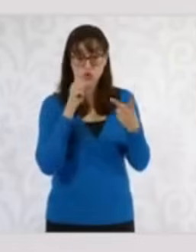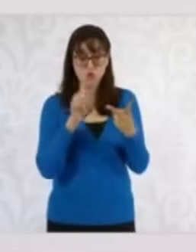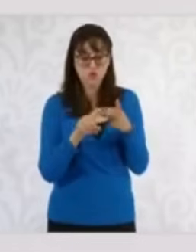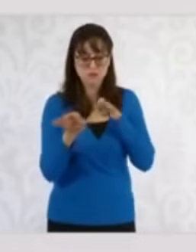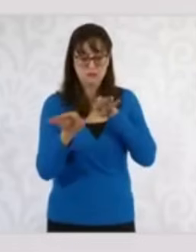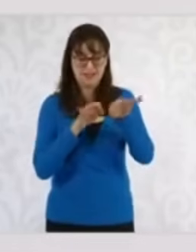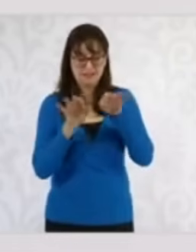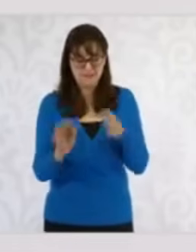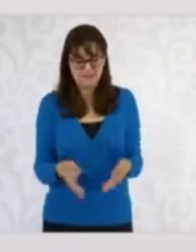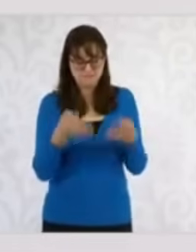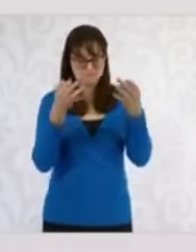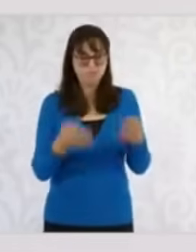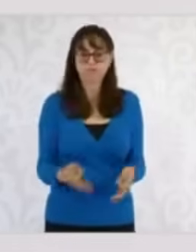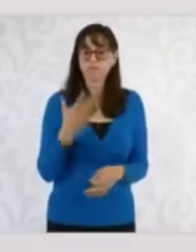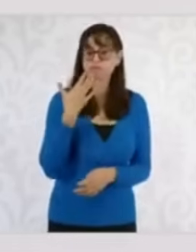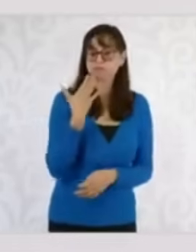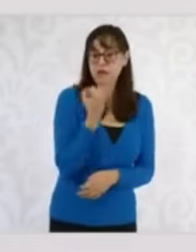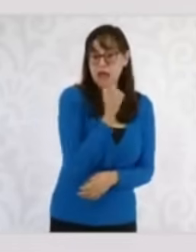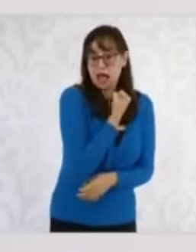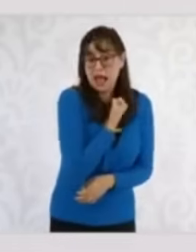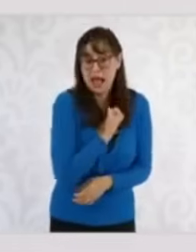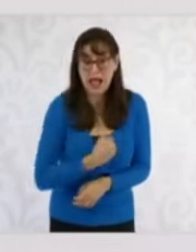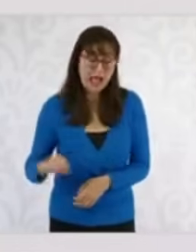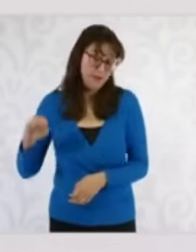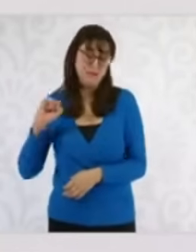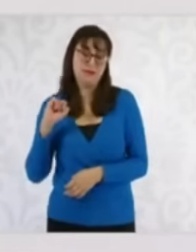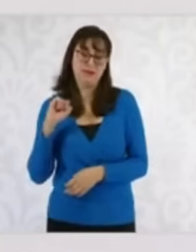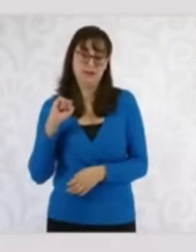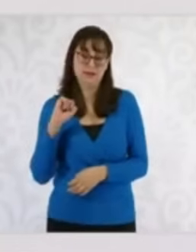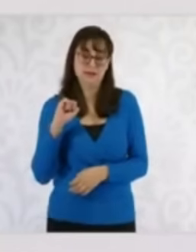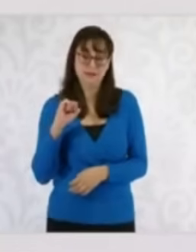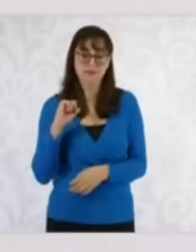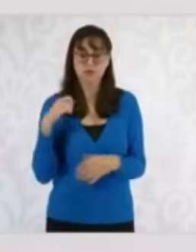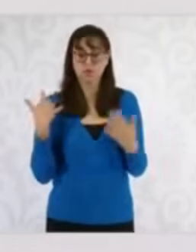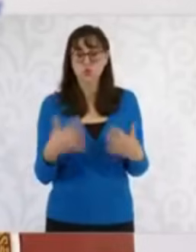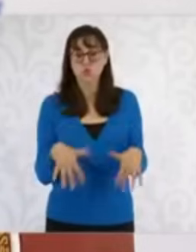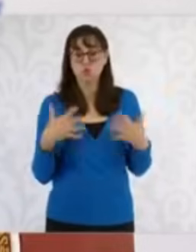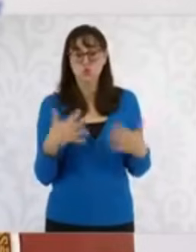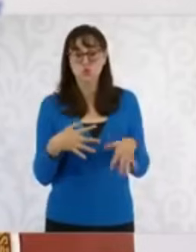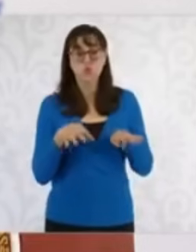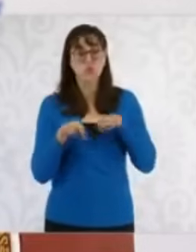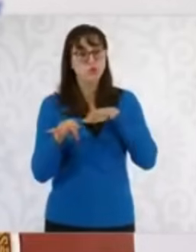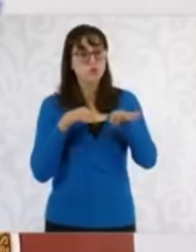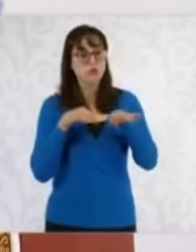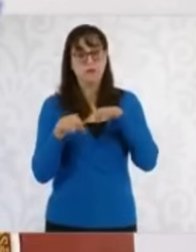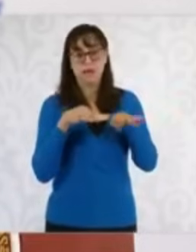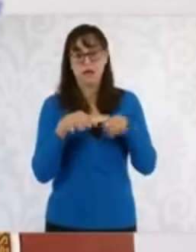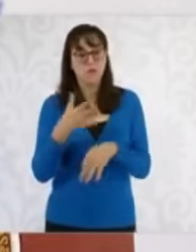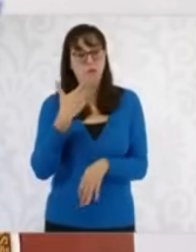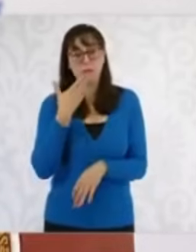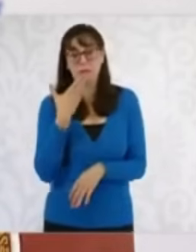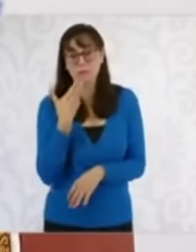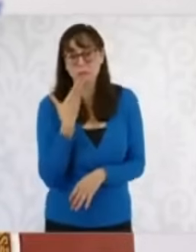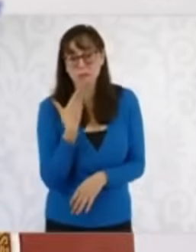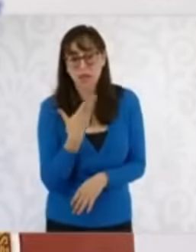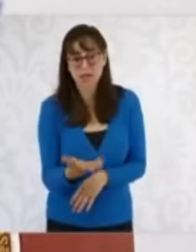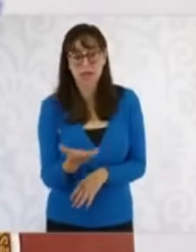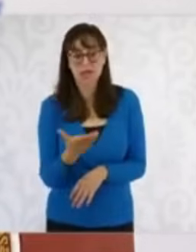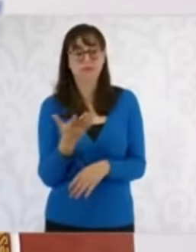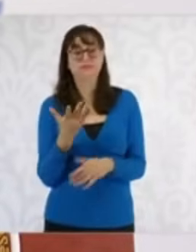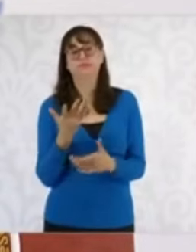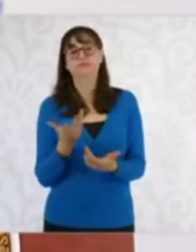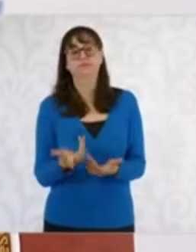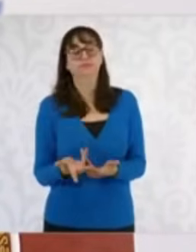trabajadores de la construcción mexicanos y mexicanas que están allá, hacen un trabajo extraordinario y en todas las áreas, desde